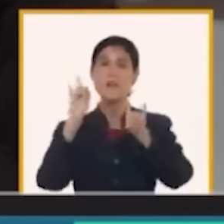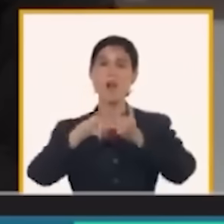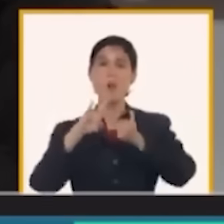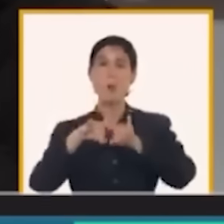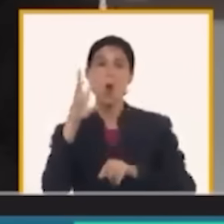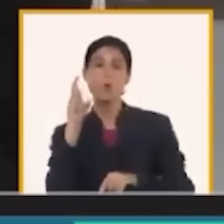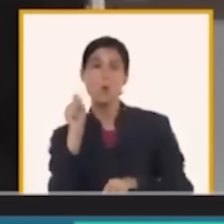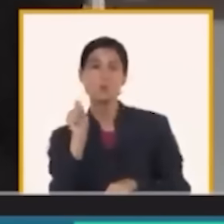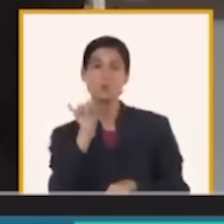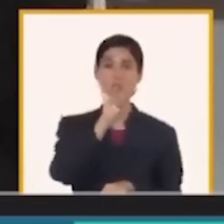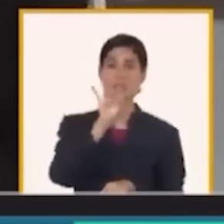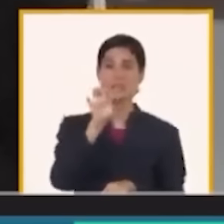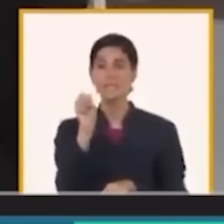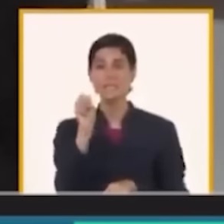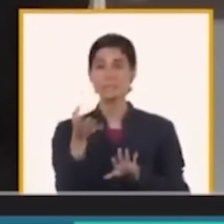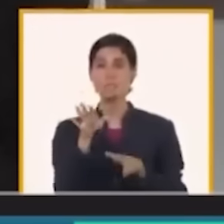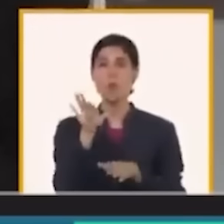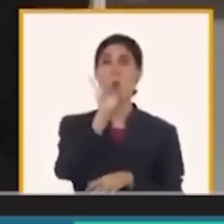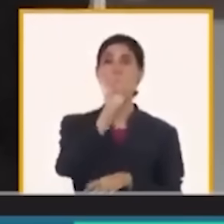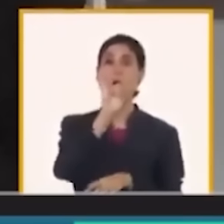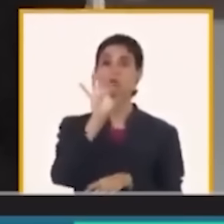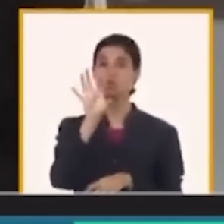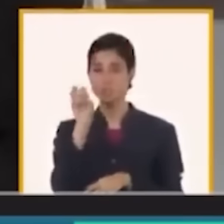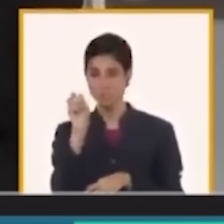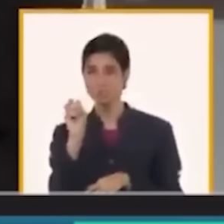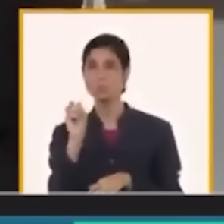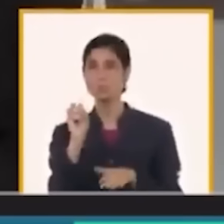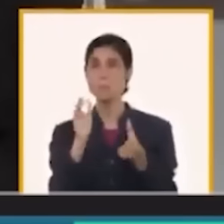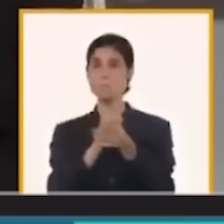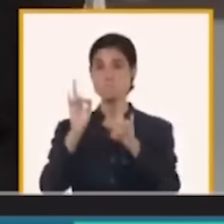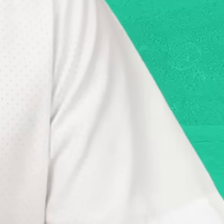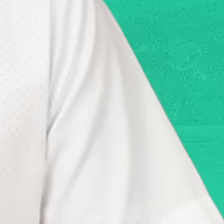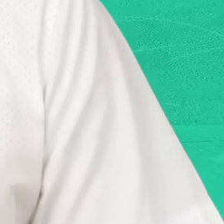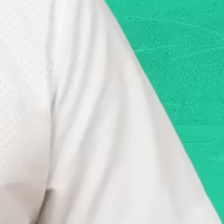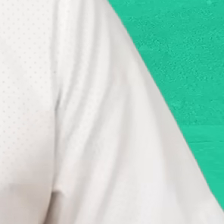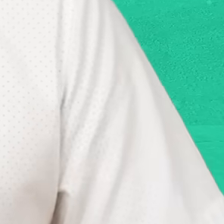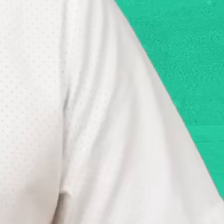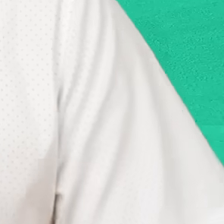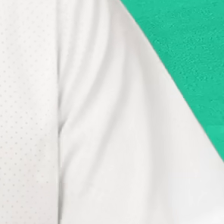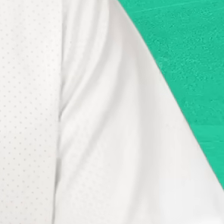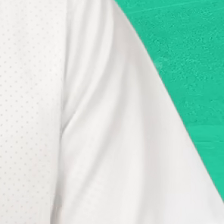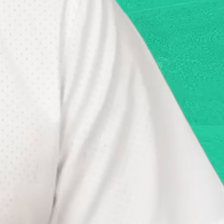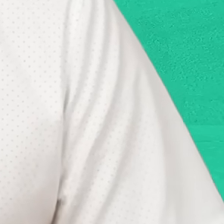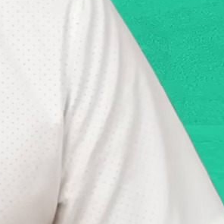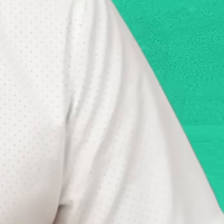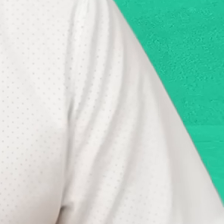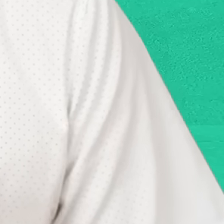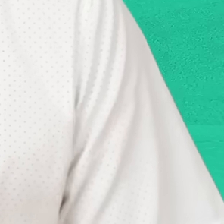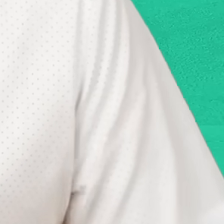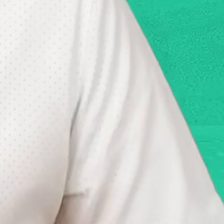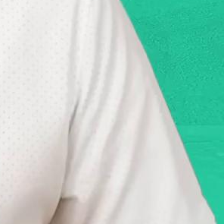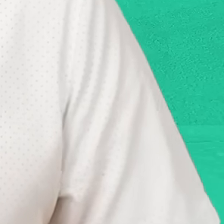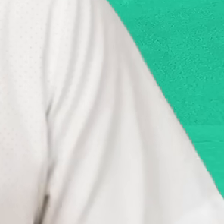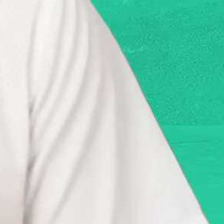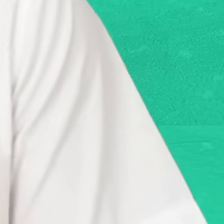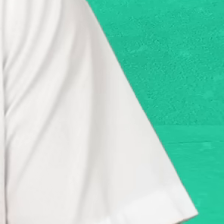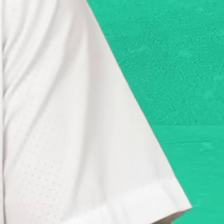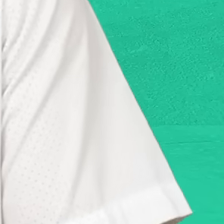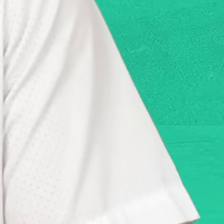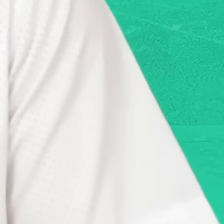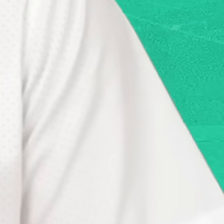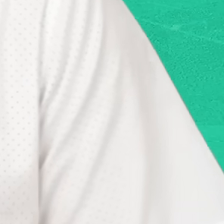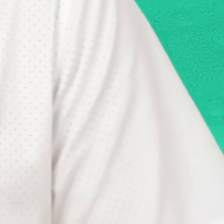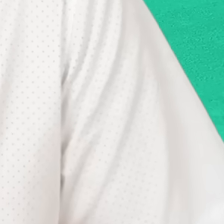todas esas limitaciones de todas las unidades termoeléctricas está en el orden de unos 400 megawatts. En medio de este escenario, las autoridades cubanas apelan a